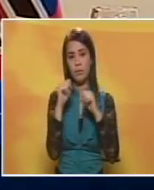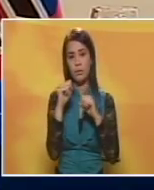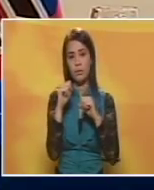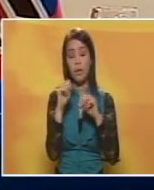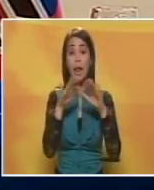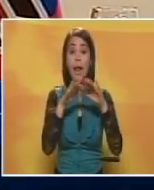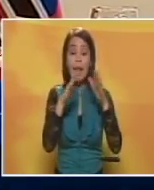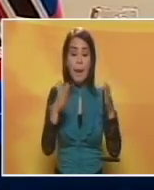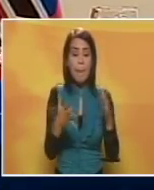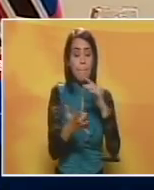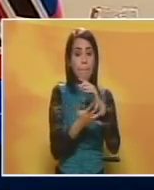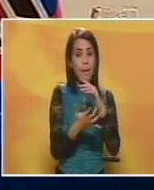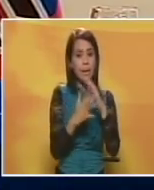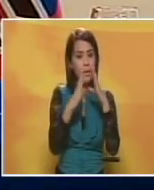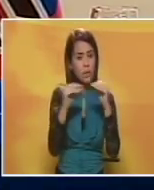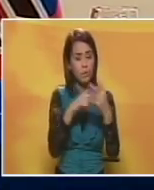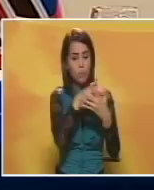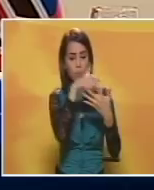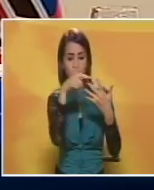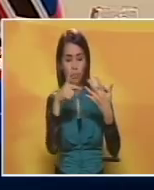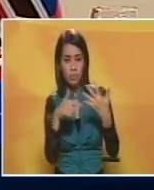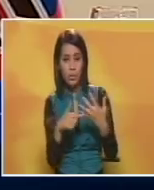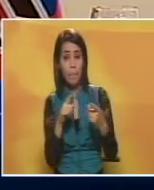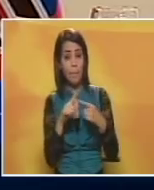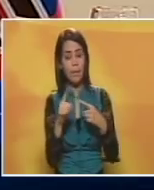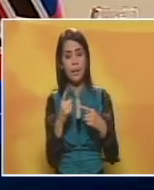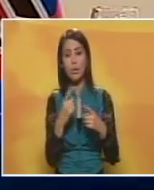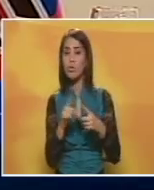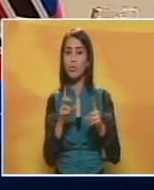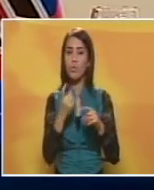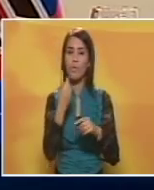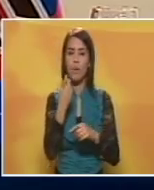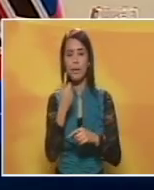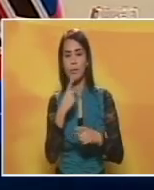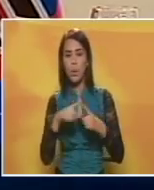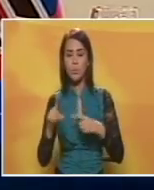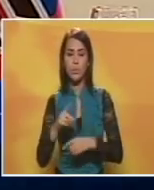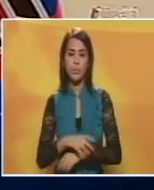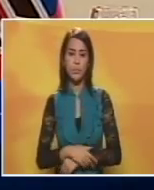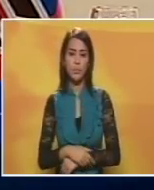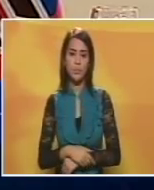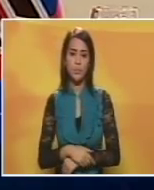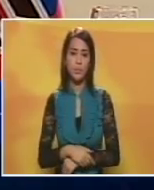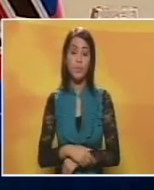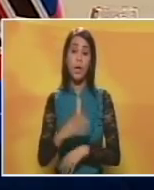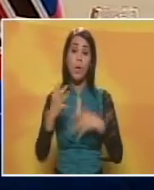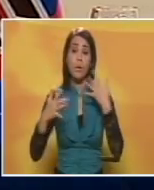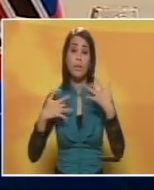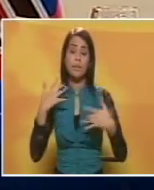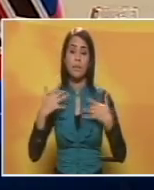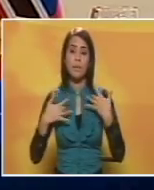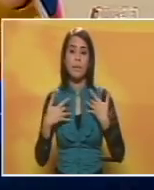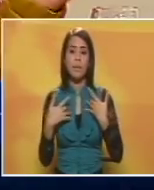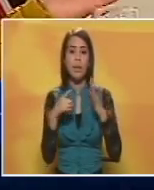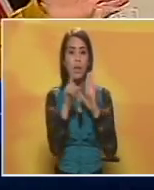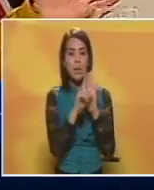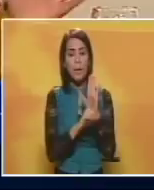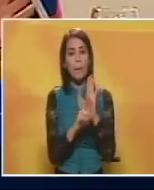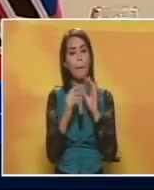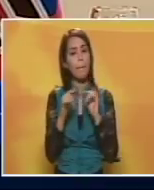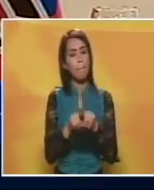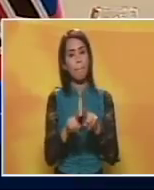la máquina con todos los elementos de la votación, pero no estamos desplegando la mesa. Es una actividad en las mismas condiciones